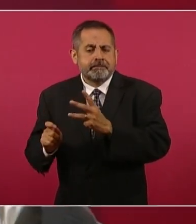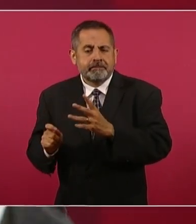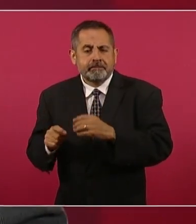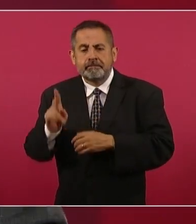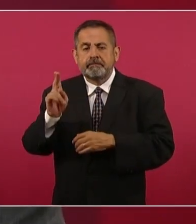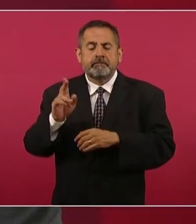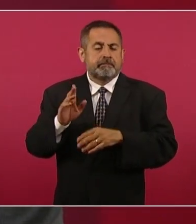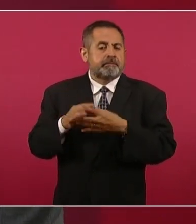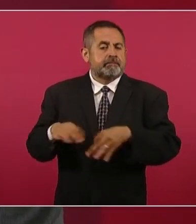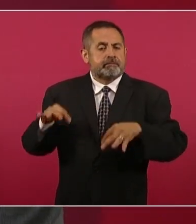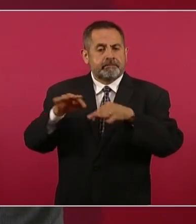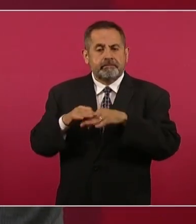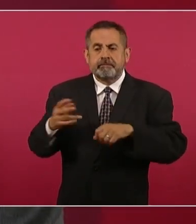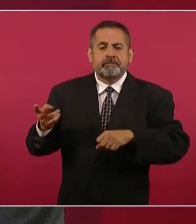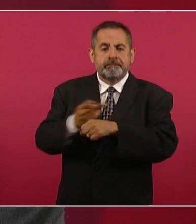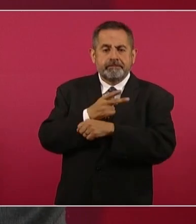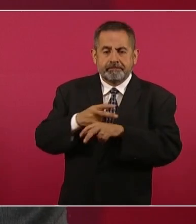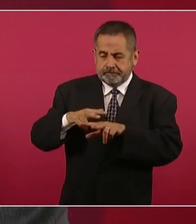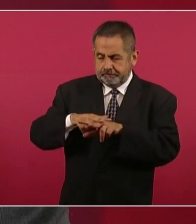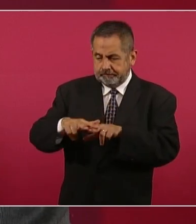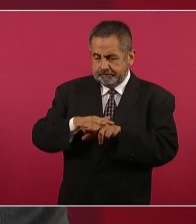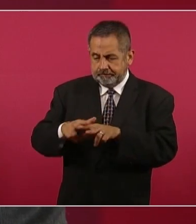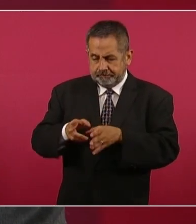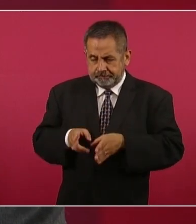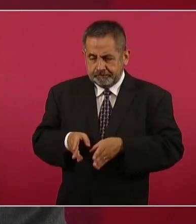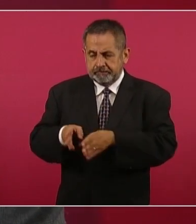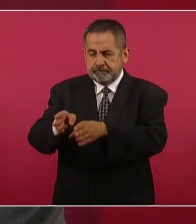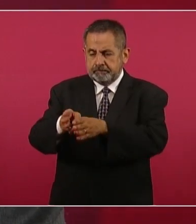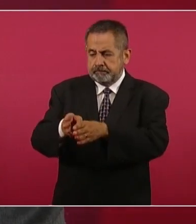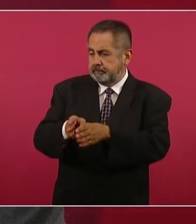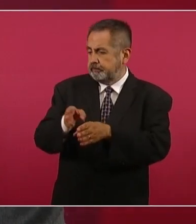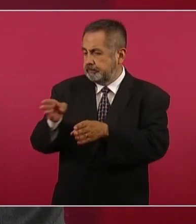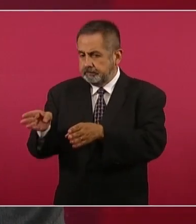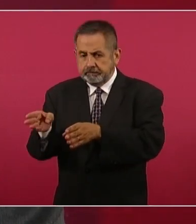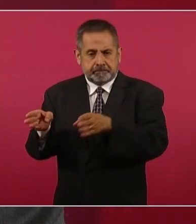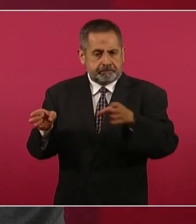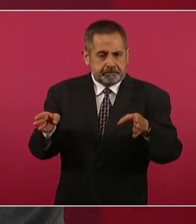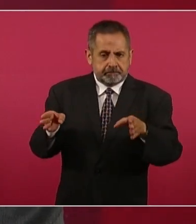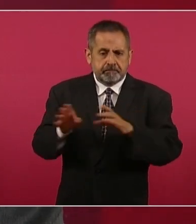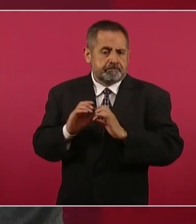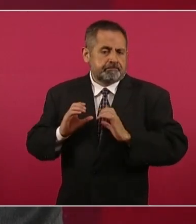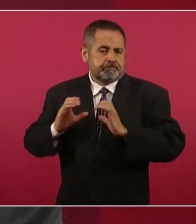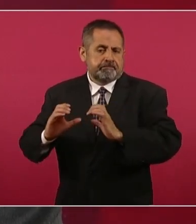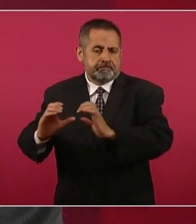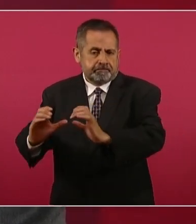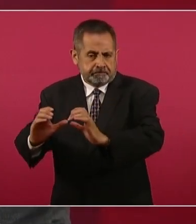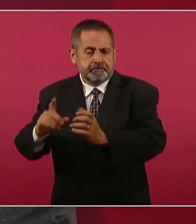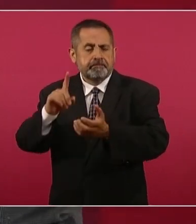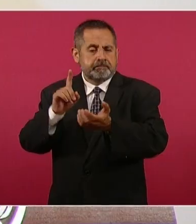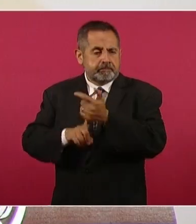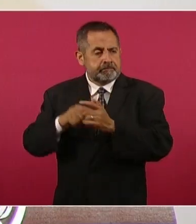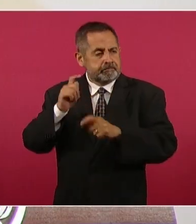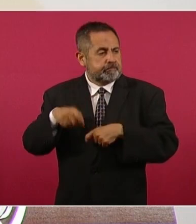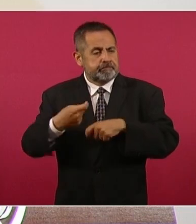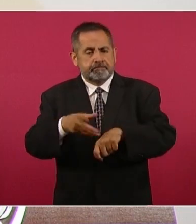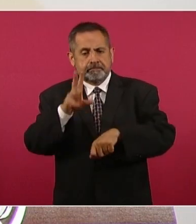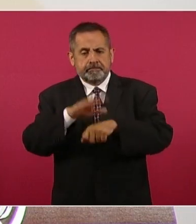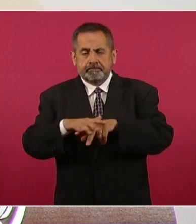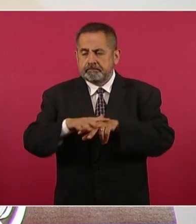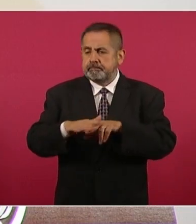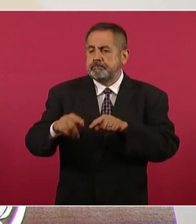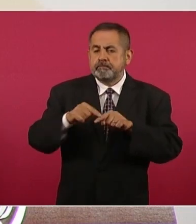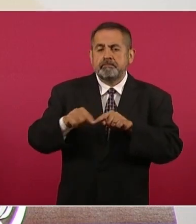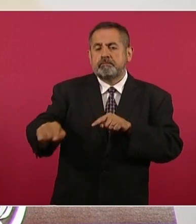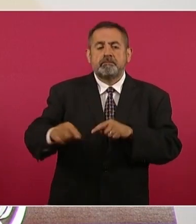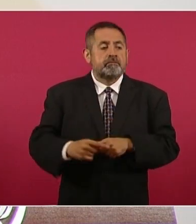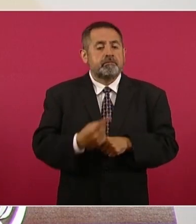las inmediaciones del derecho de vía. En general, los hallazgos vinculados al derecho de vía, ya del tramo 1